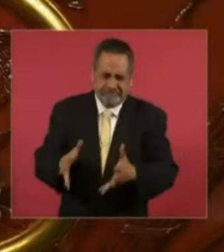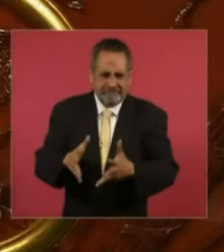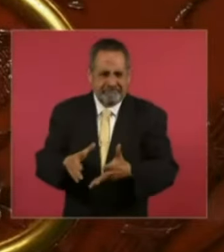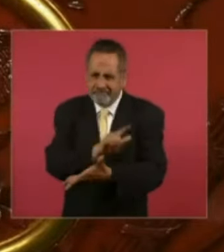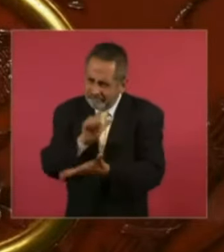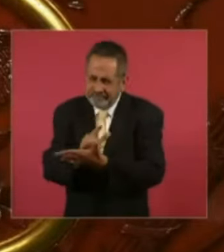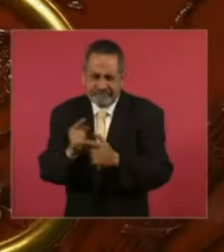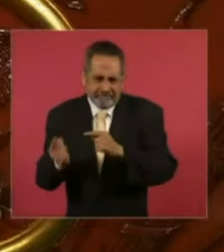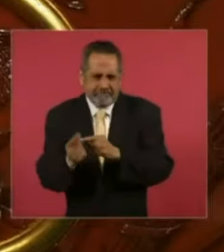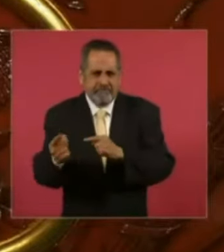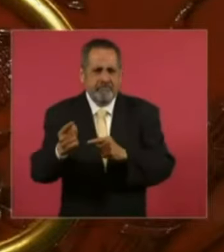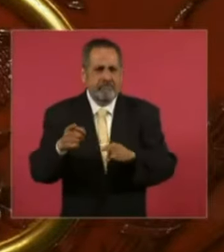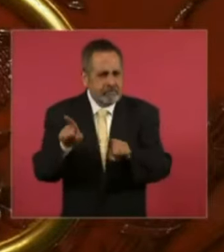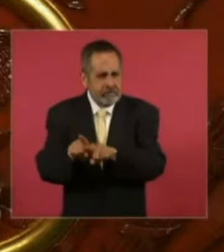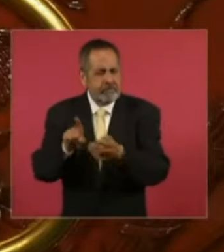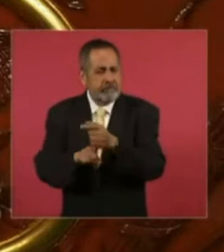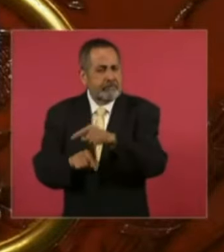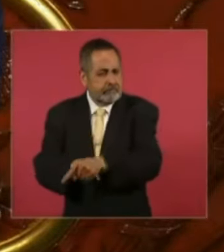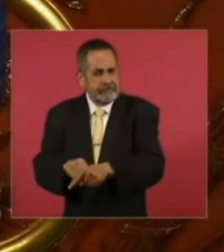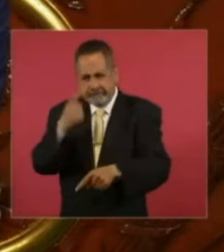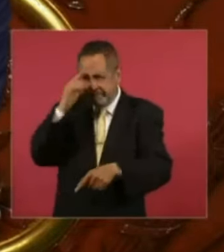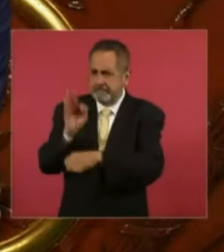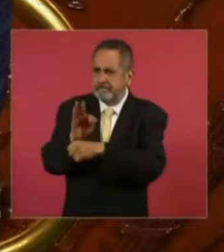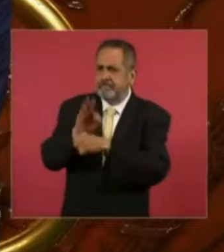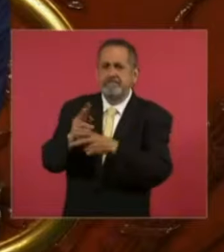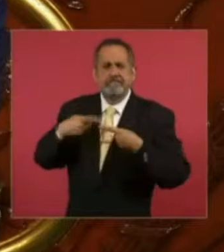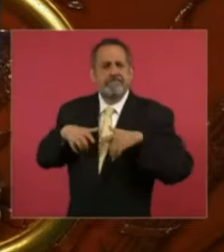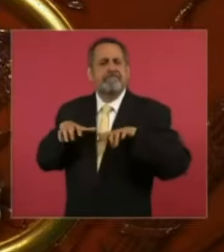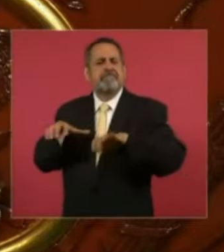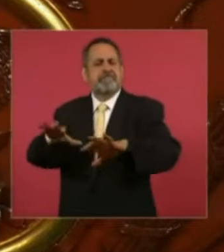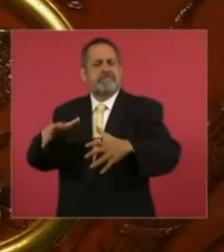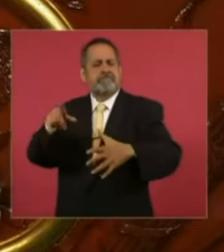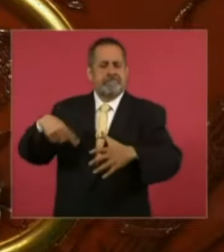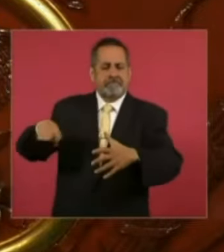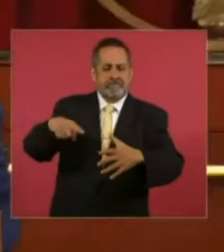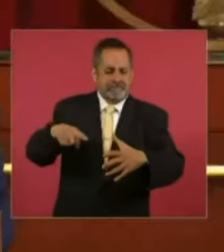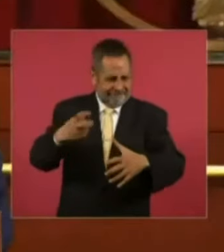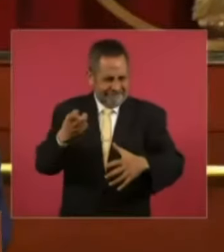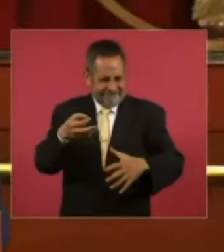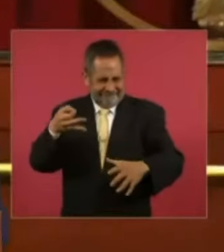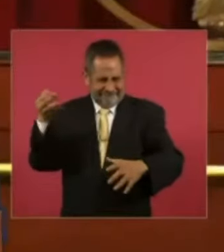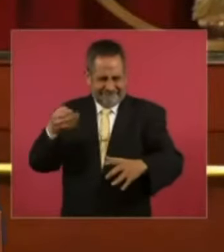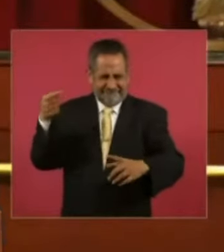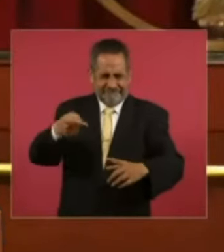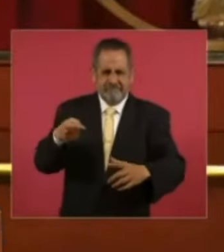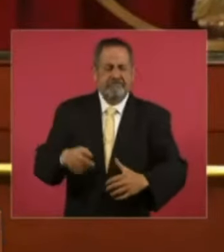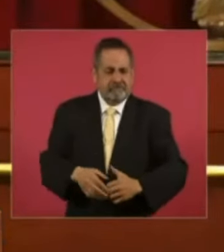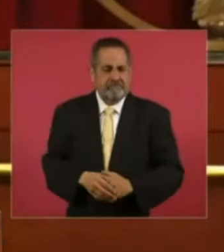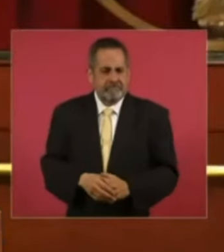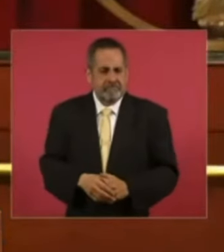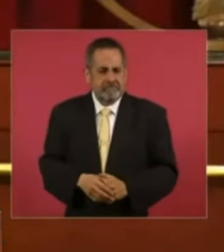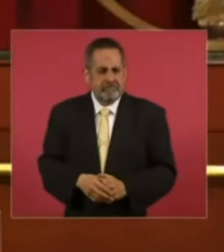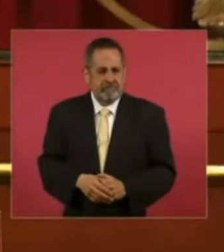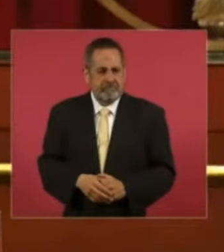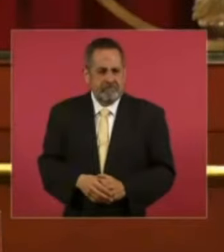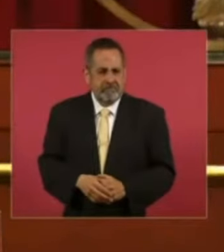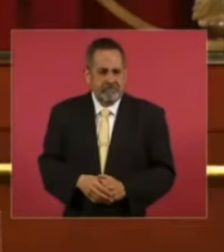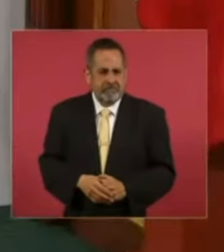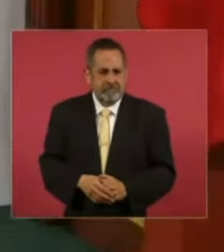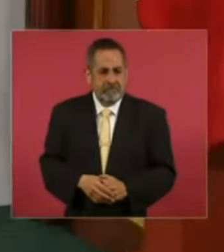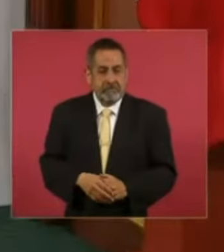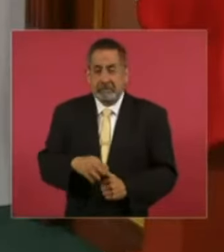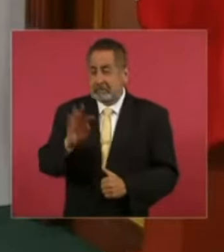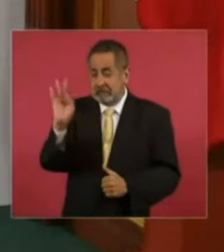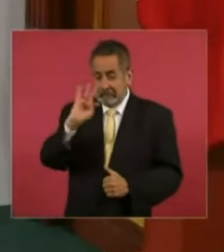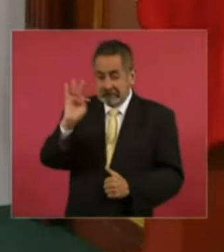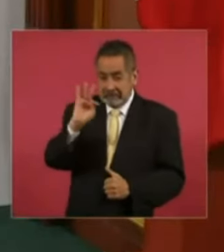este mismo punto, Alejandro, que se garantizará por parte de empresas públicas